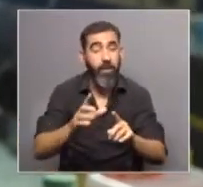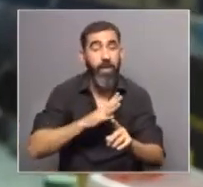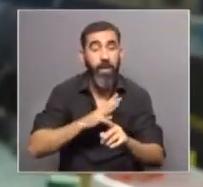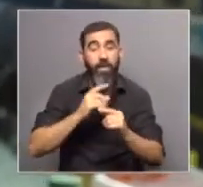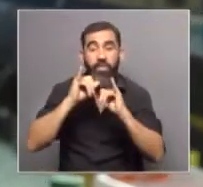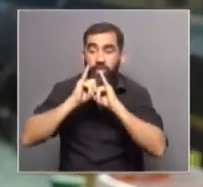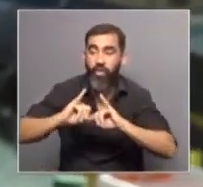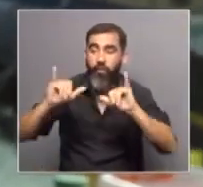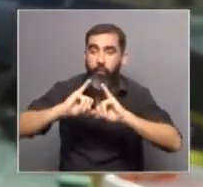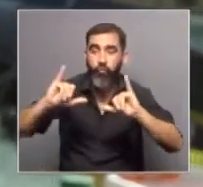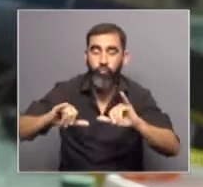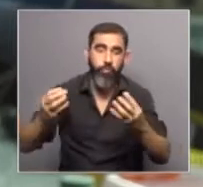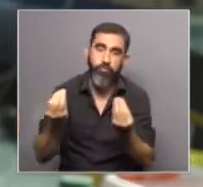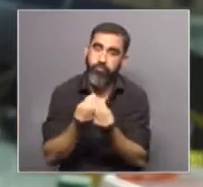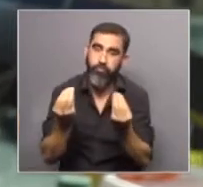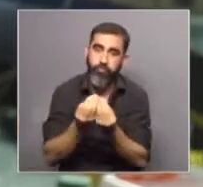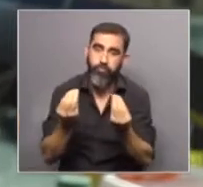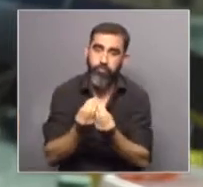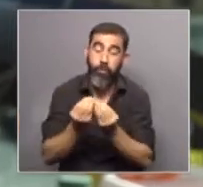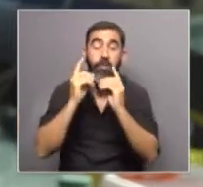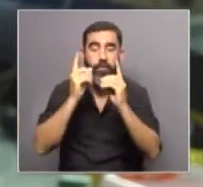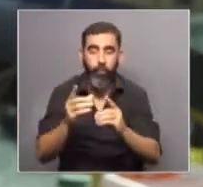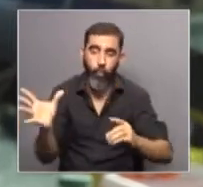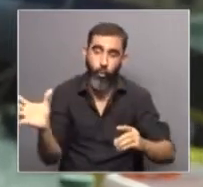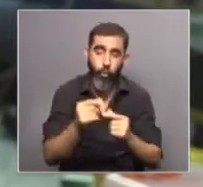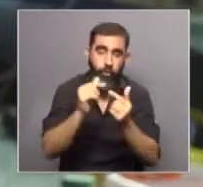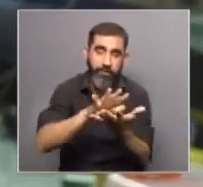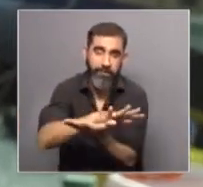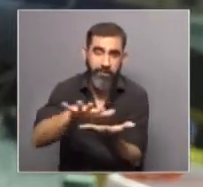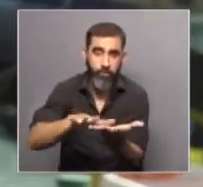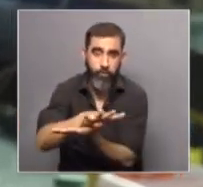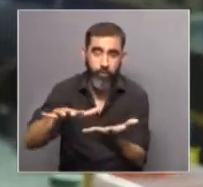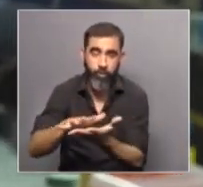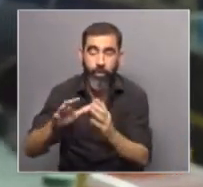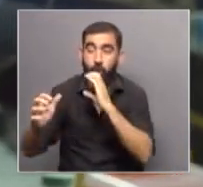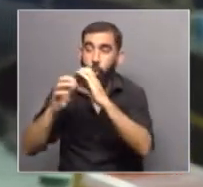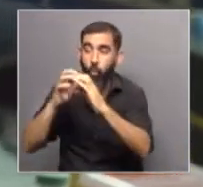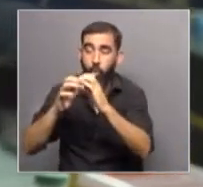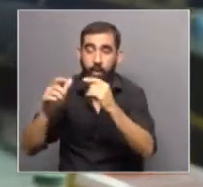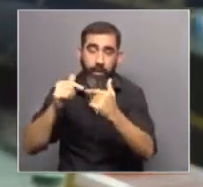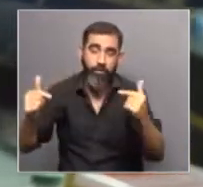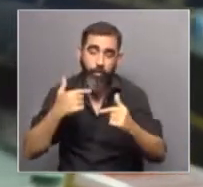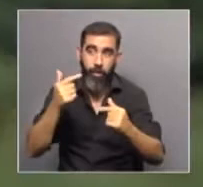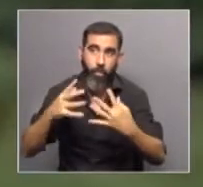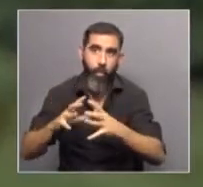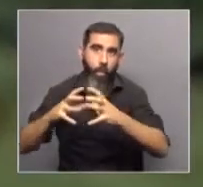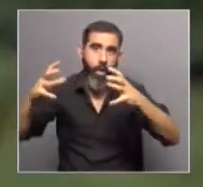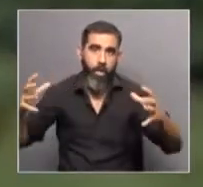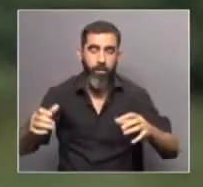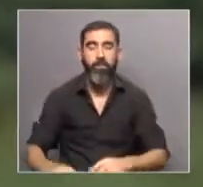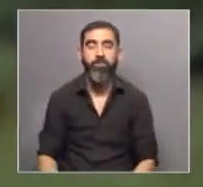de difusión muy grande y no fue ajena a todo esto que pasó con los medios de comunicación, si se quieren, más masivos.